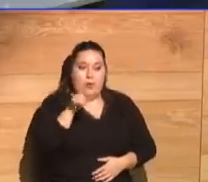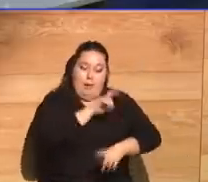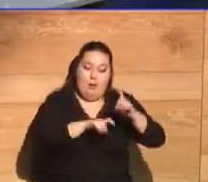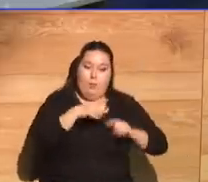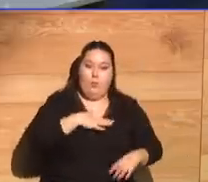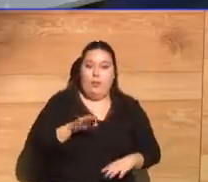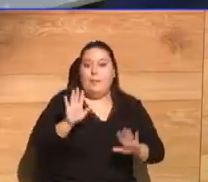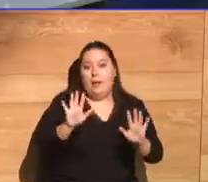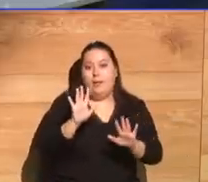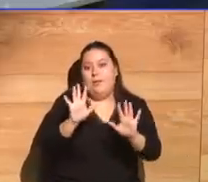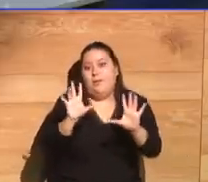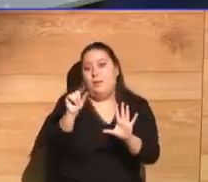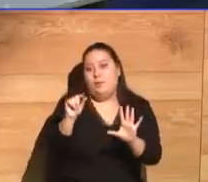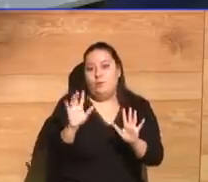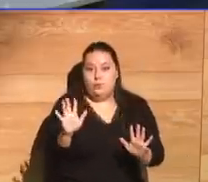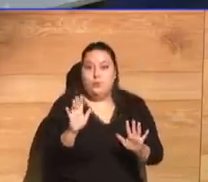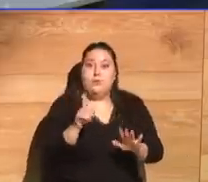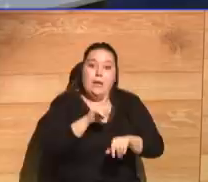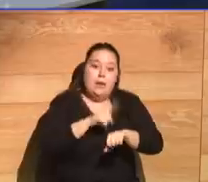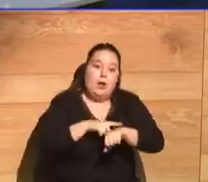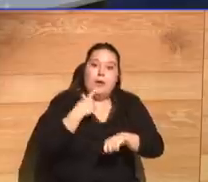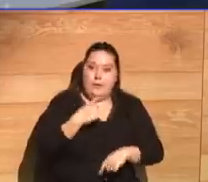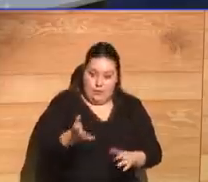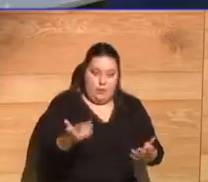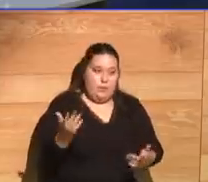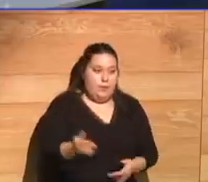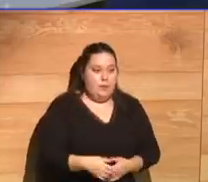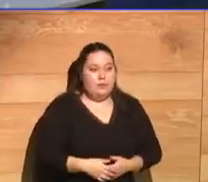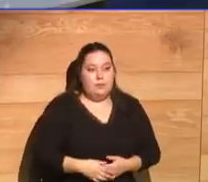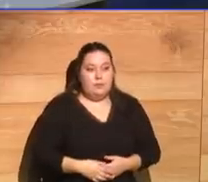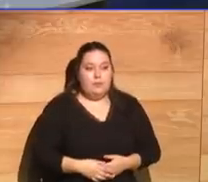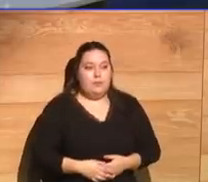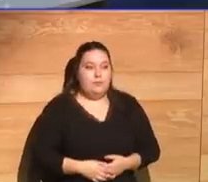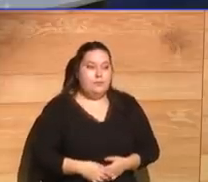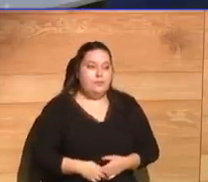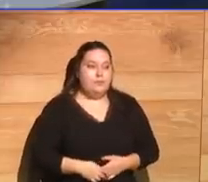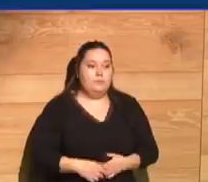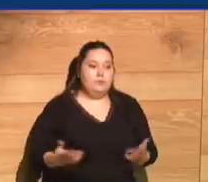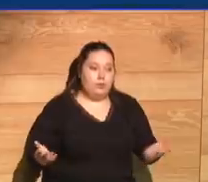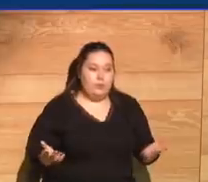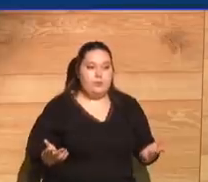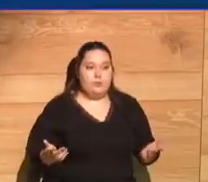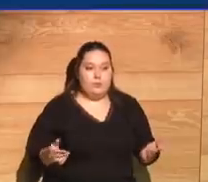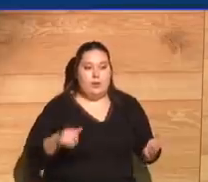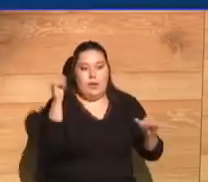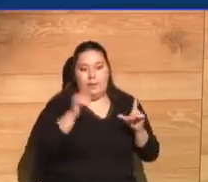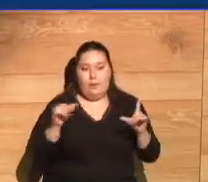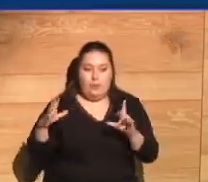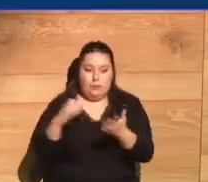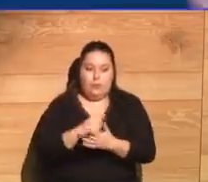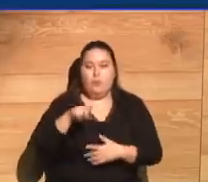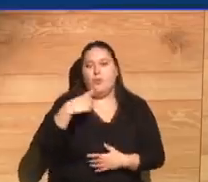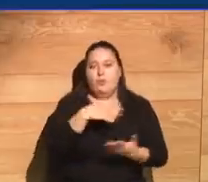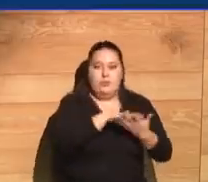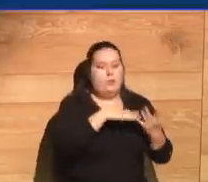mamá, 10 minutos, la hora que te dije... Eso es. Claro. Es verdad que lo de bueno, en todas las películas... Luego hablamos. Claro, sí, sí. O